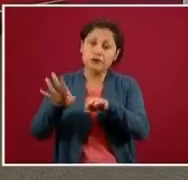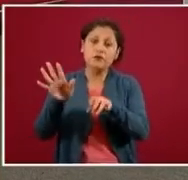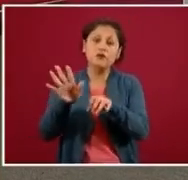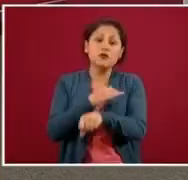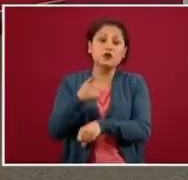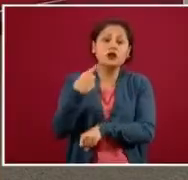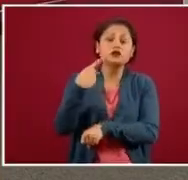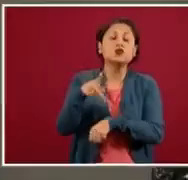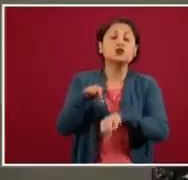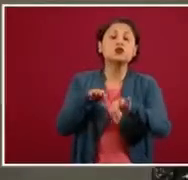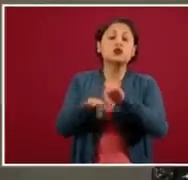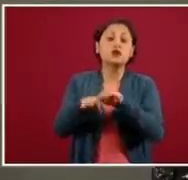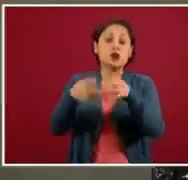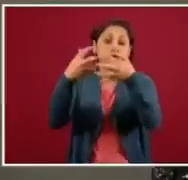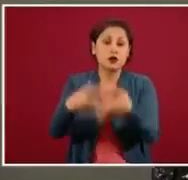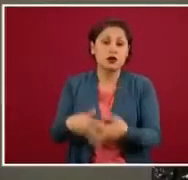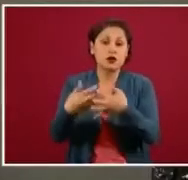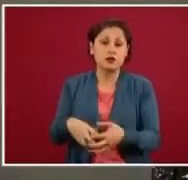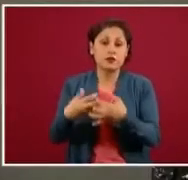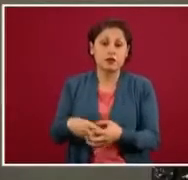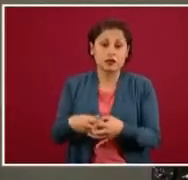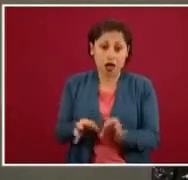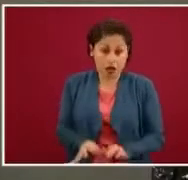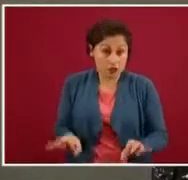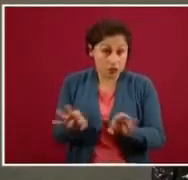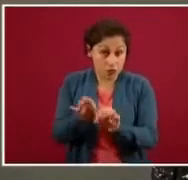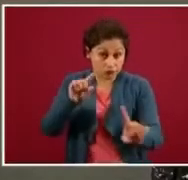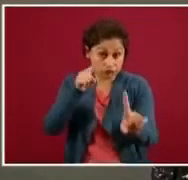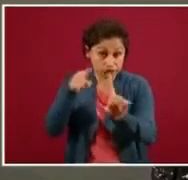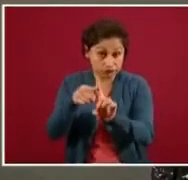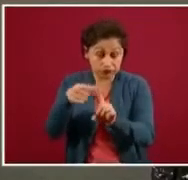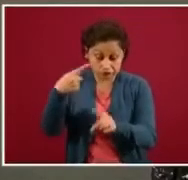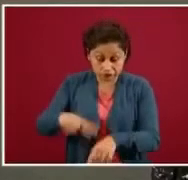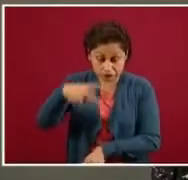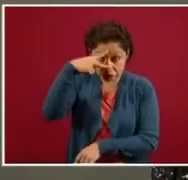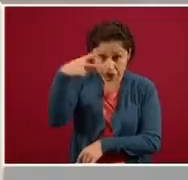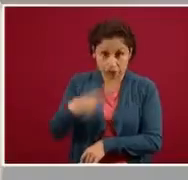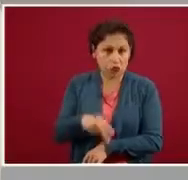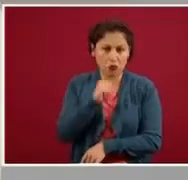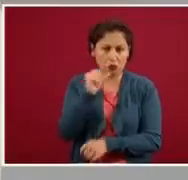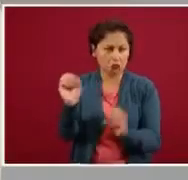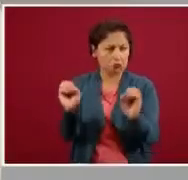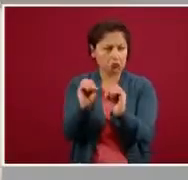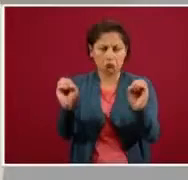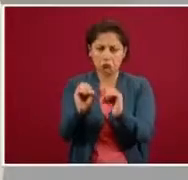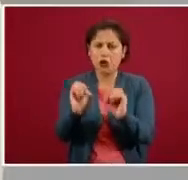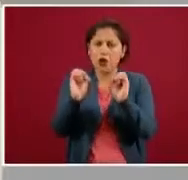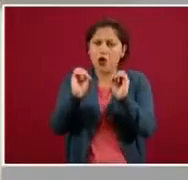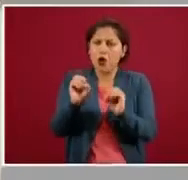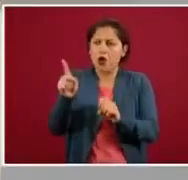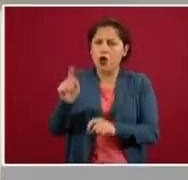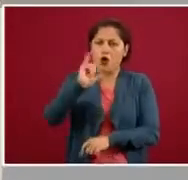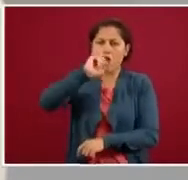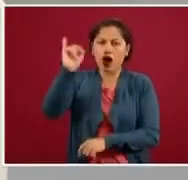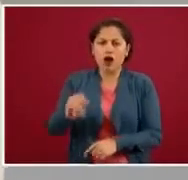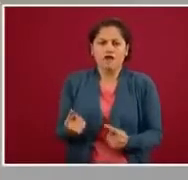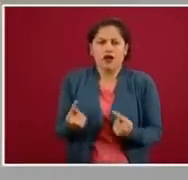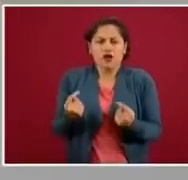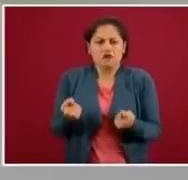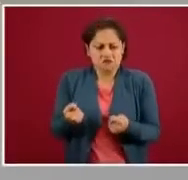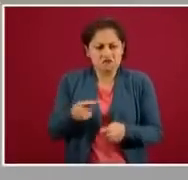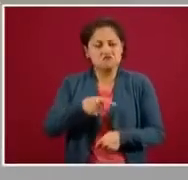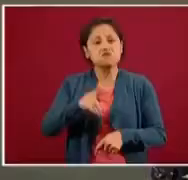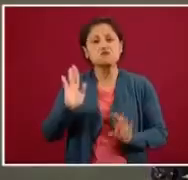actividad esencial, se empeña en seguir operando, o le ha planteado al trabajador, la trabajadora, que